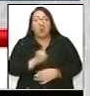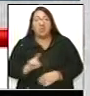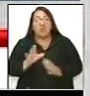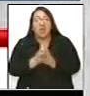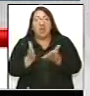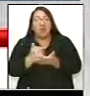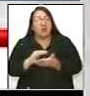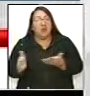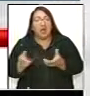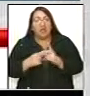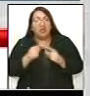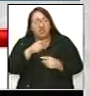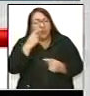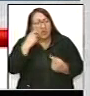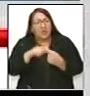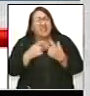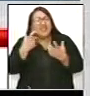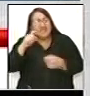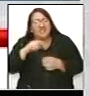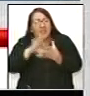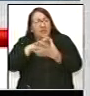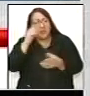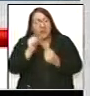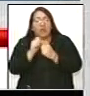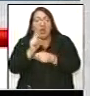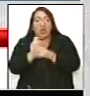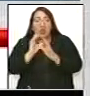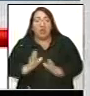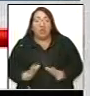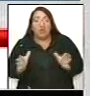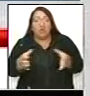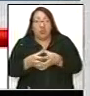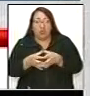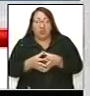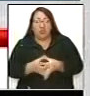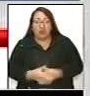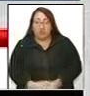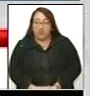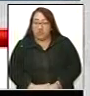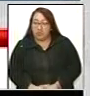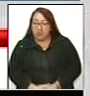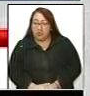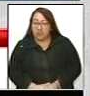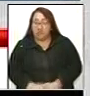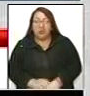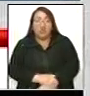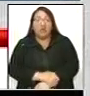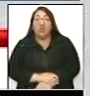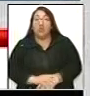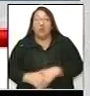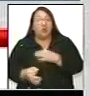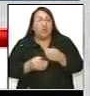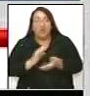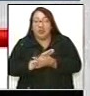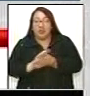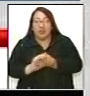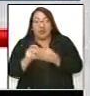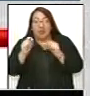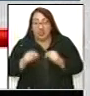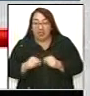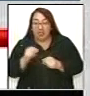Presidenta? Hay un objetivo de aprendizaje con los estudiantes de la jornada escolar completa. Yo no voy a entrar a señalar si aquí